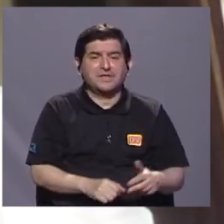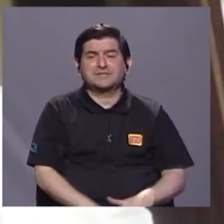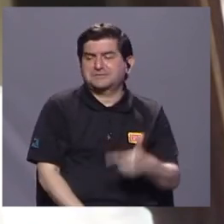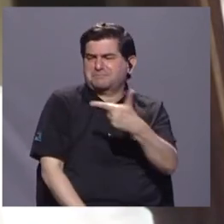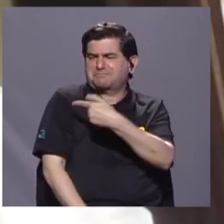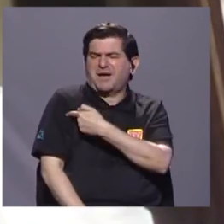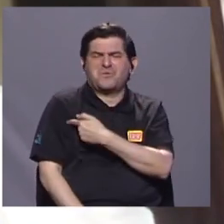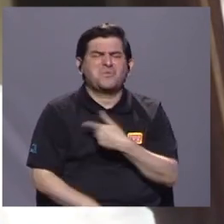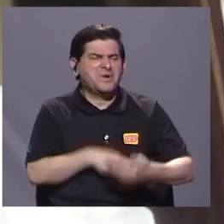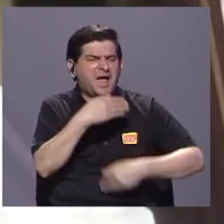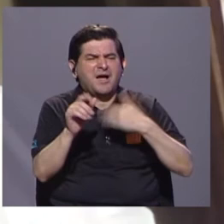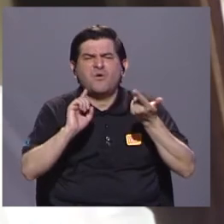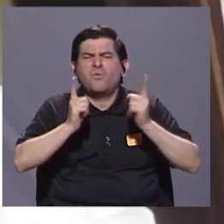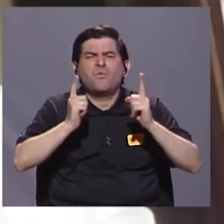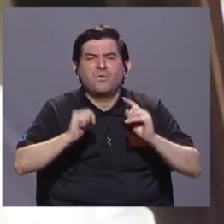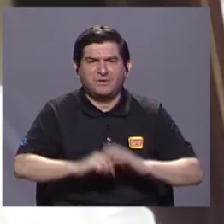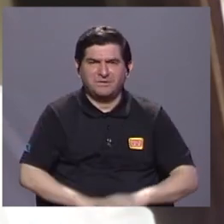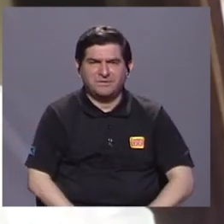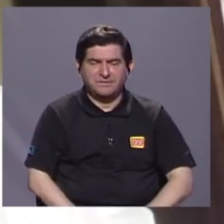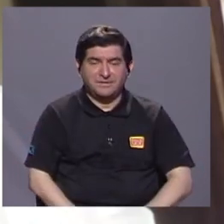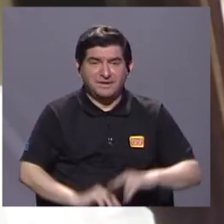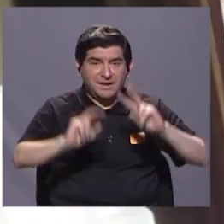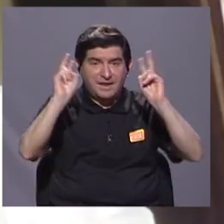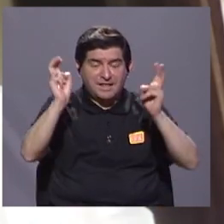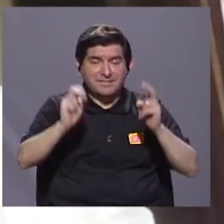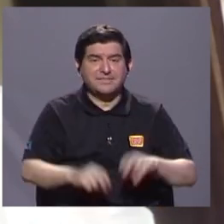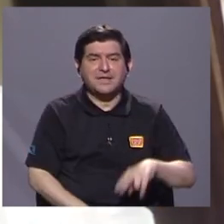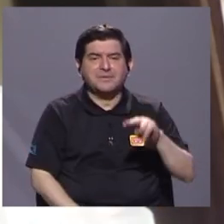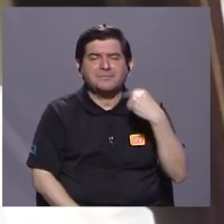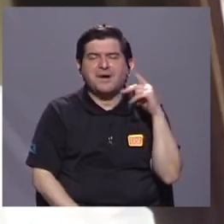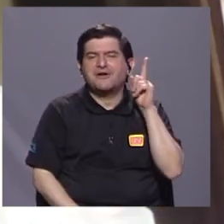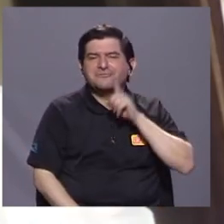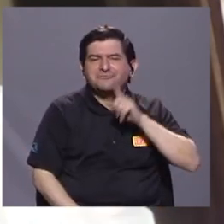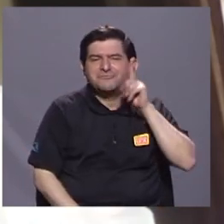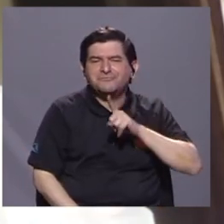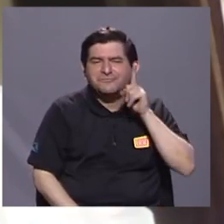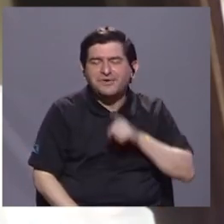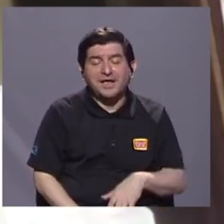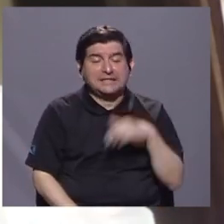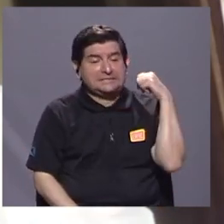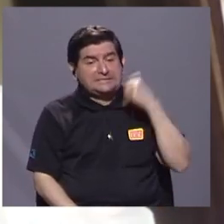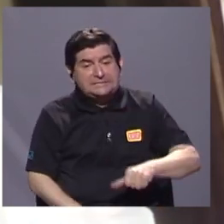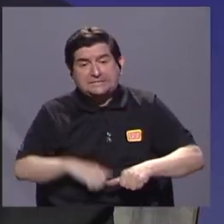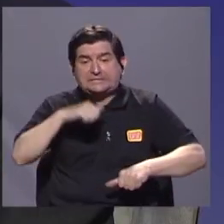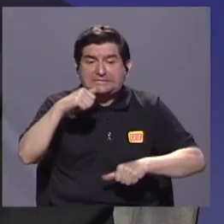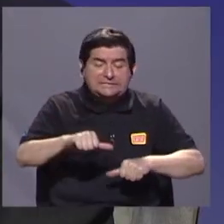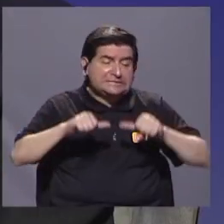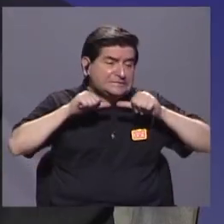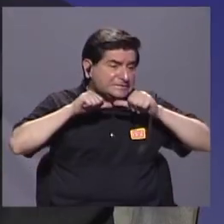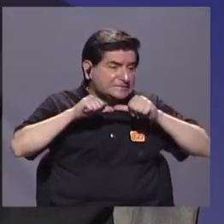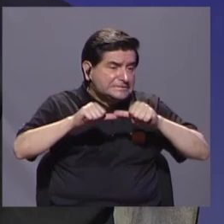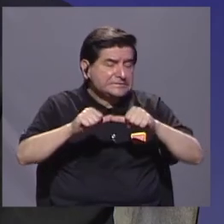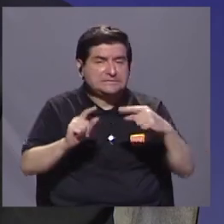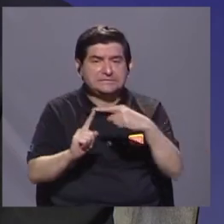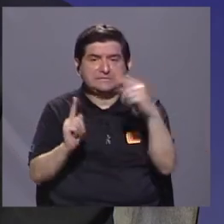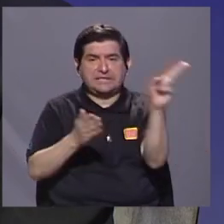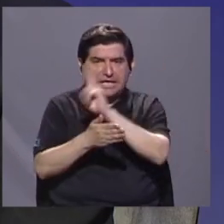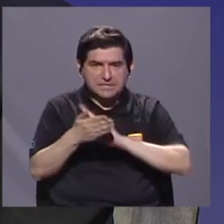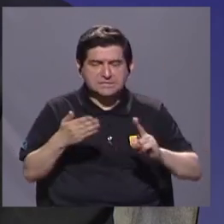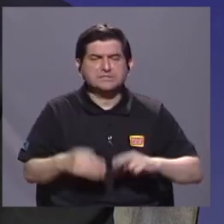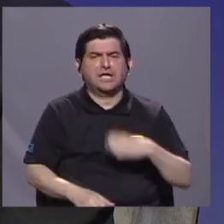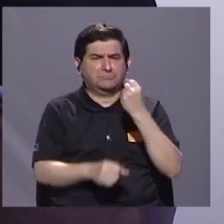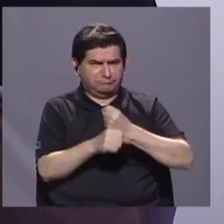cuál es el proceso. Creo que el tema de las noticias falsas es algo que hay que luchar constantemente y desde la academia hemos hecho el